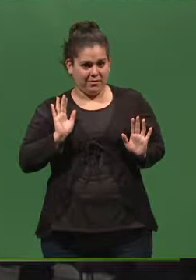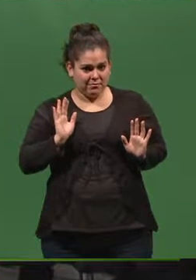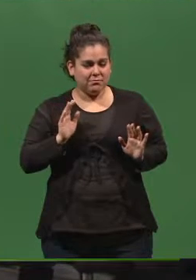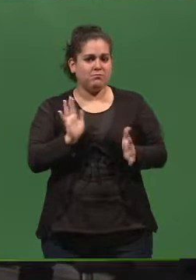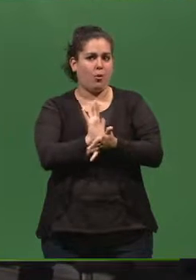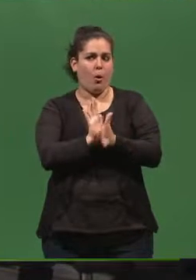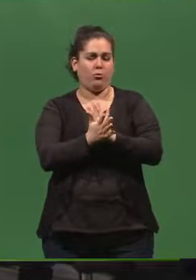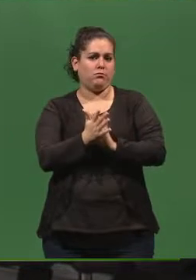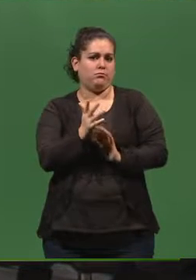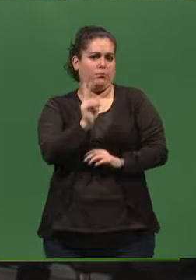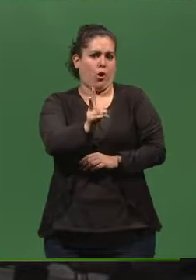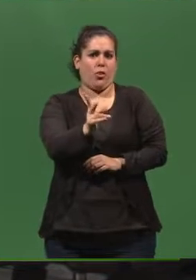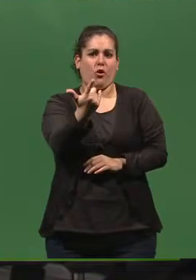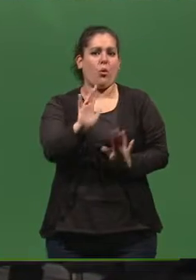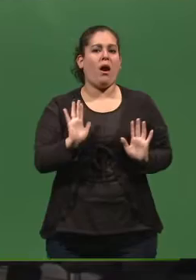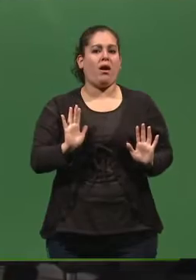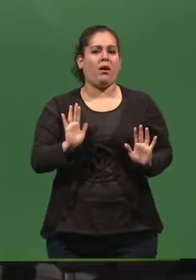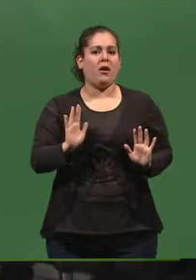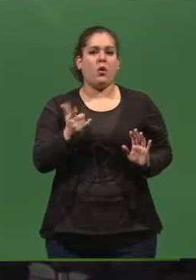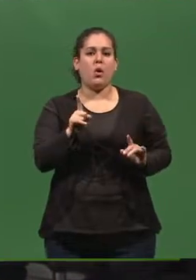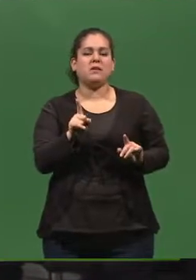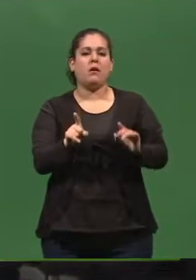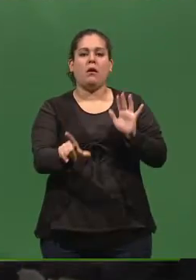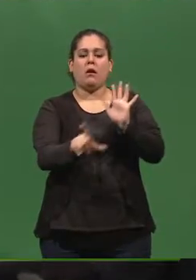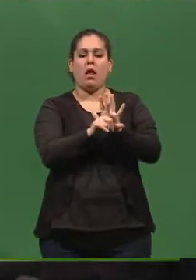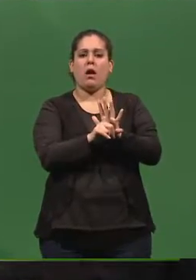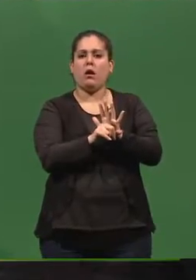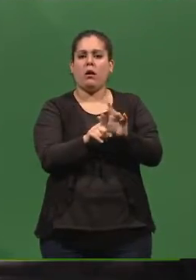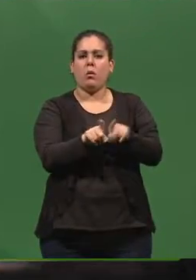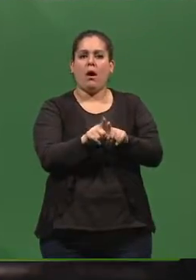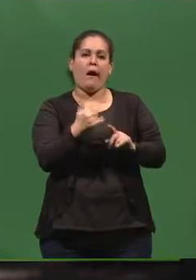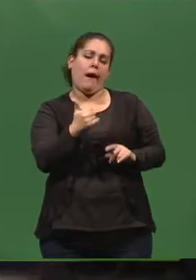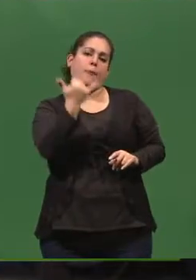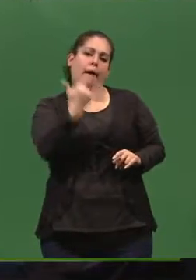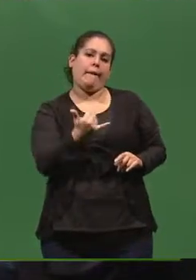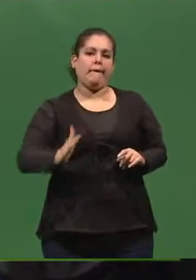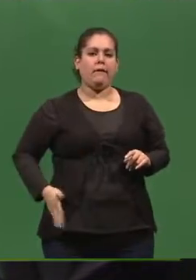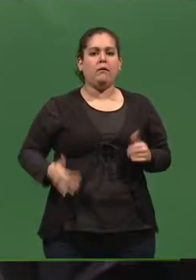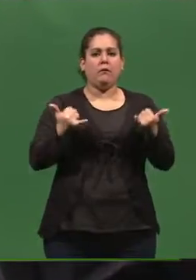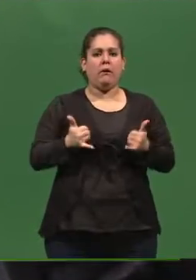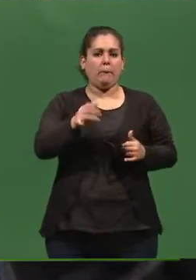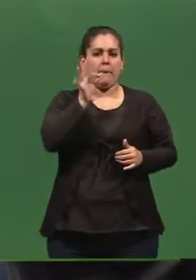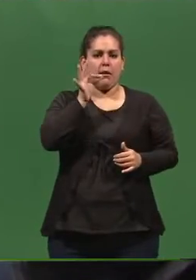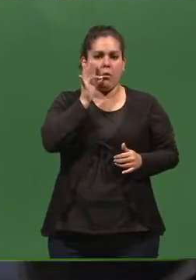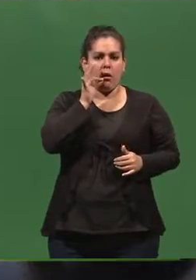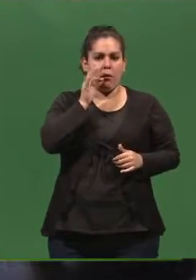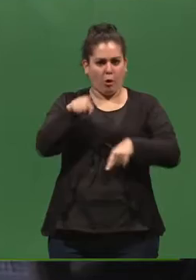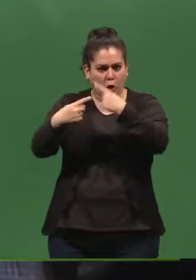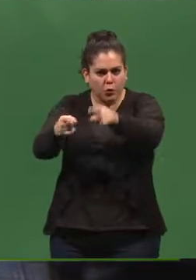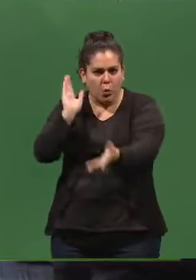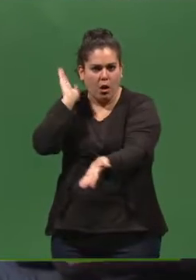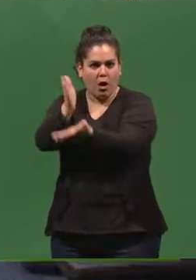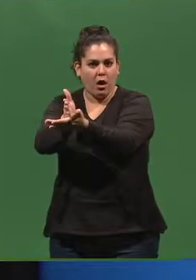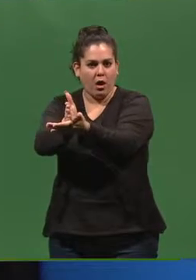esté prohibida. O sea, no es que se despenaliza a la tenencia de marihuana, por ejemplo, y se sigue criminalizando